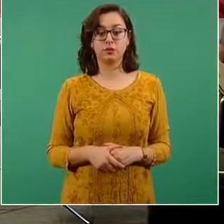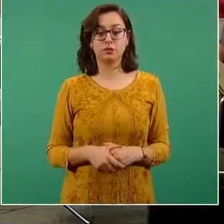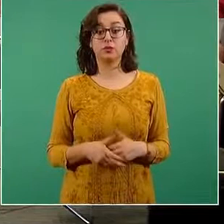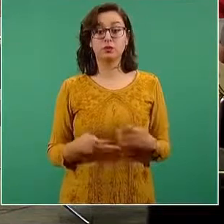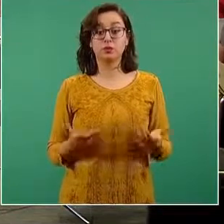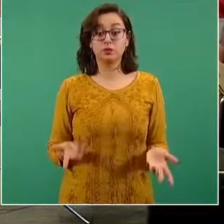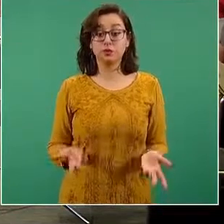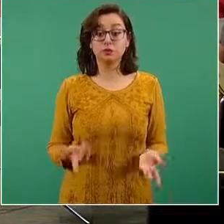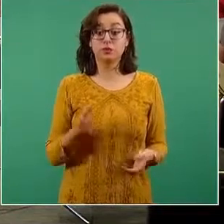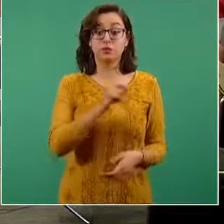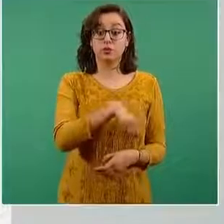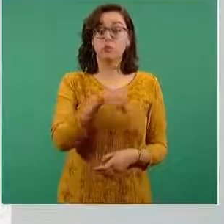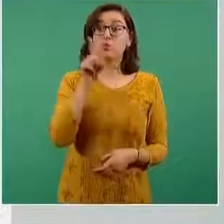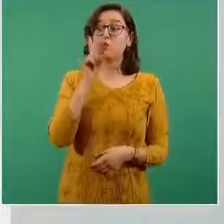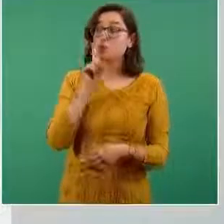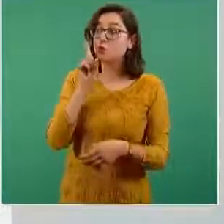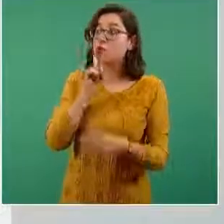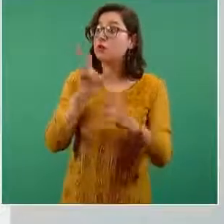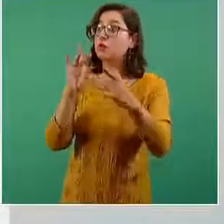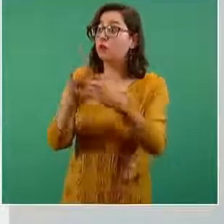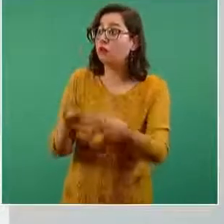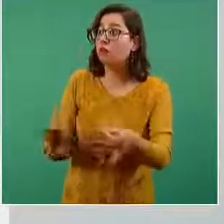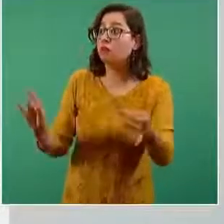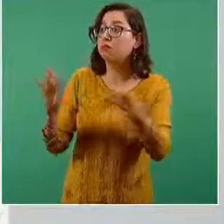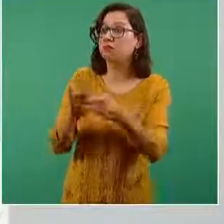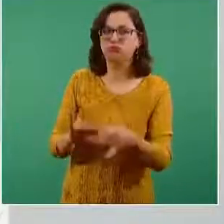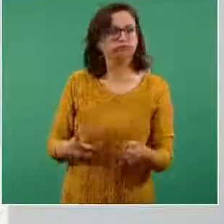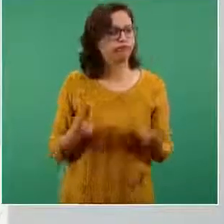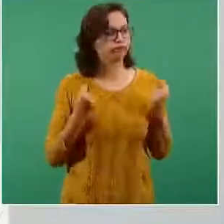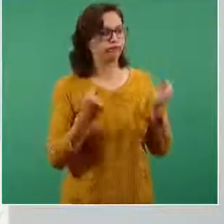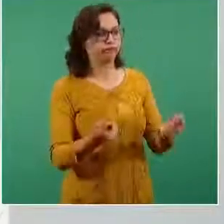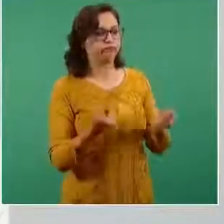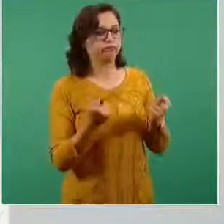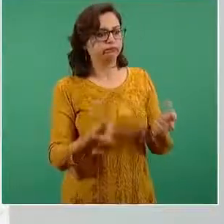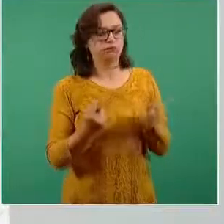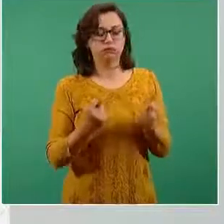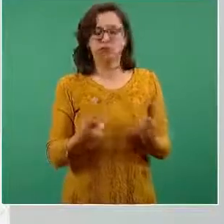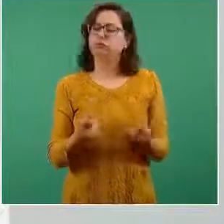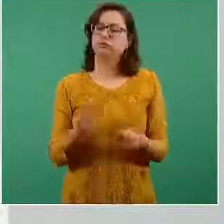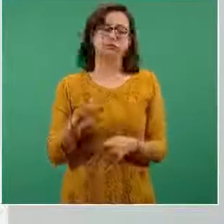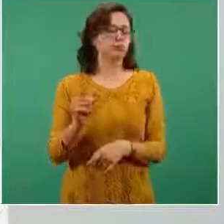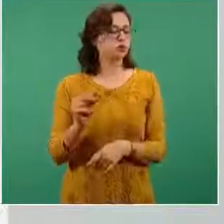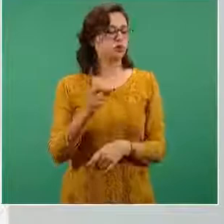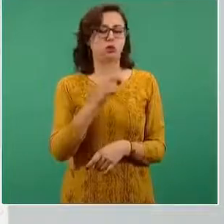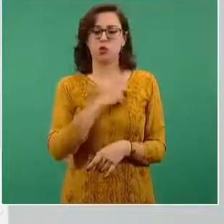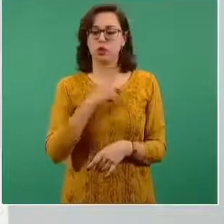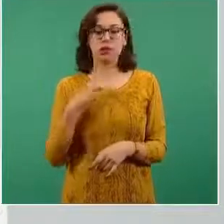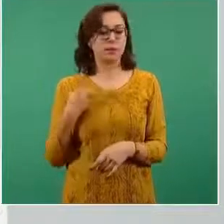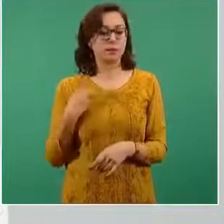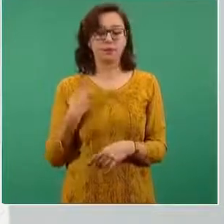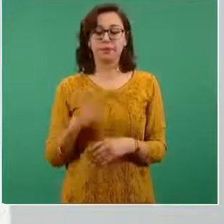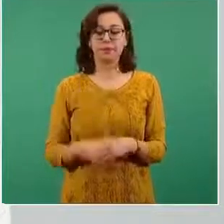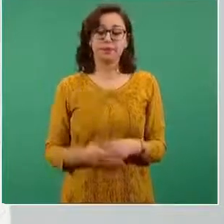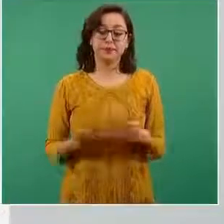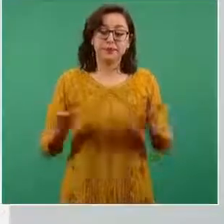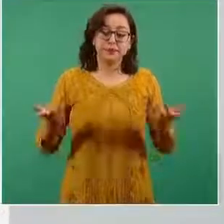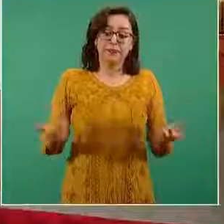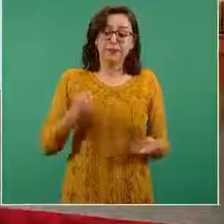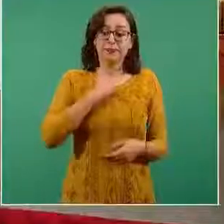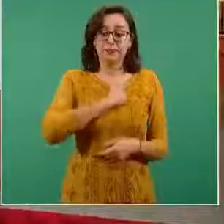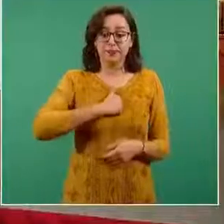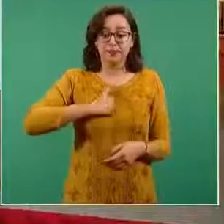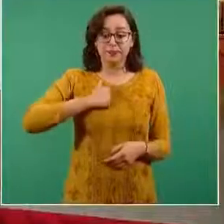de la explicación del familiar y cuáles eran las consecuencias. Eso no debería de ocurrir. Lamentablemente,